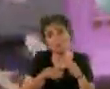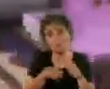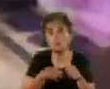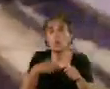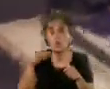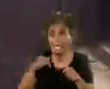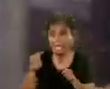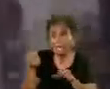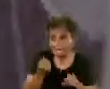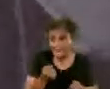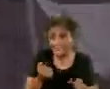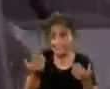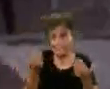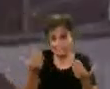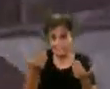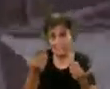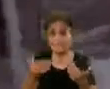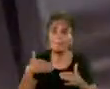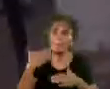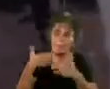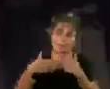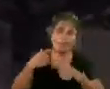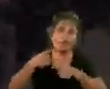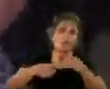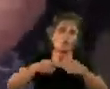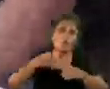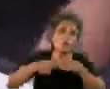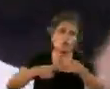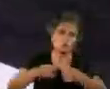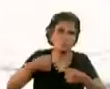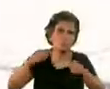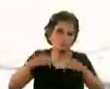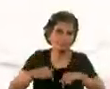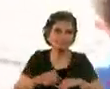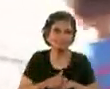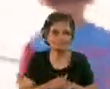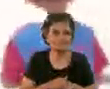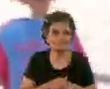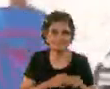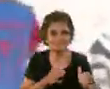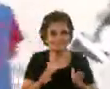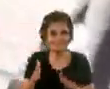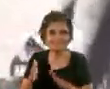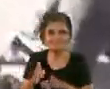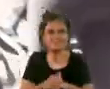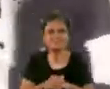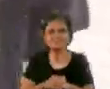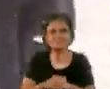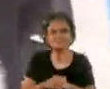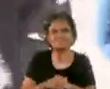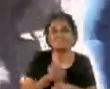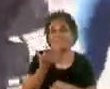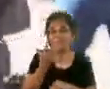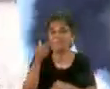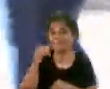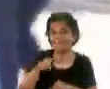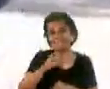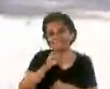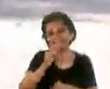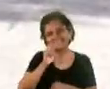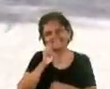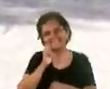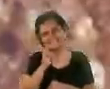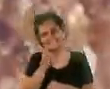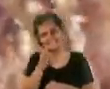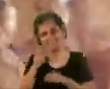para el parque, se le da continuidad por medio del área de coordinación de actividad. Jonathan, ¿disfrutando el evento? Sí, gracias a Dios, muy lindo y en